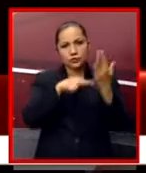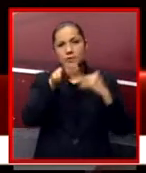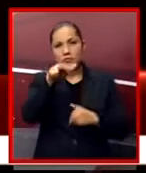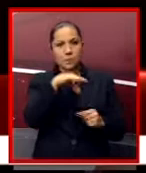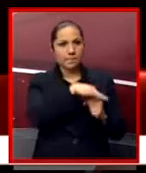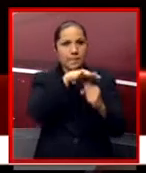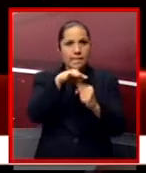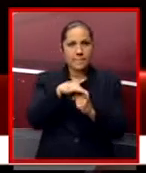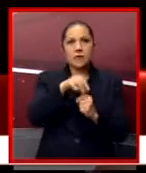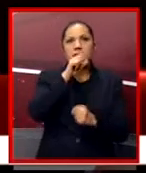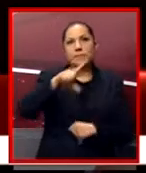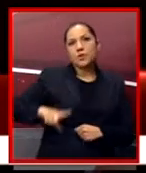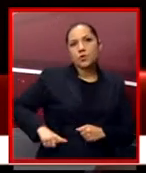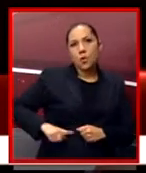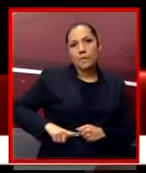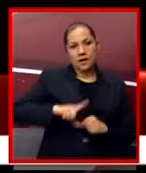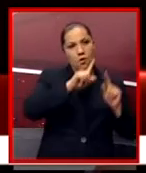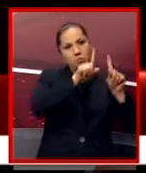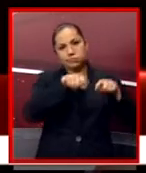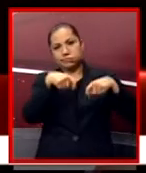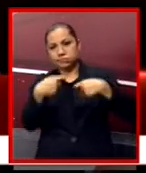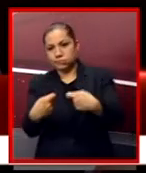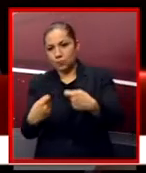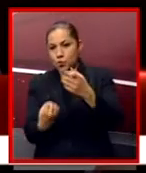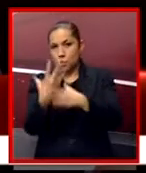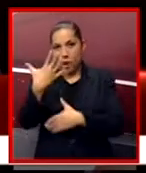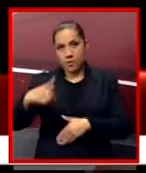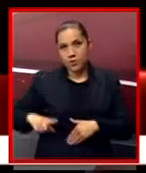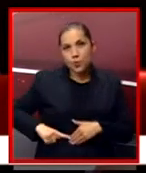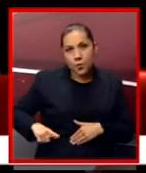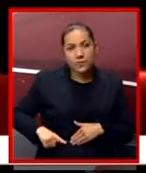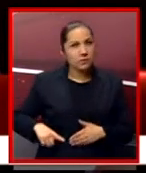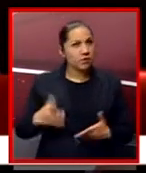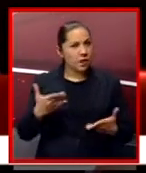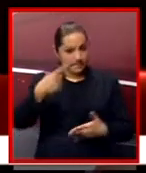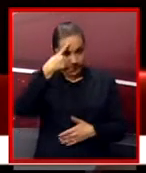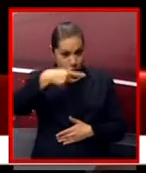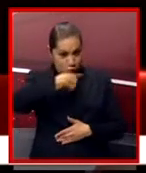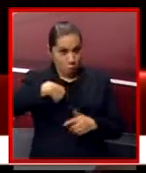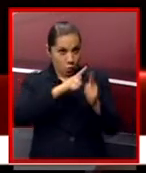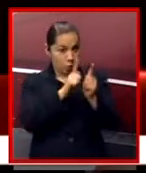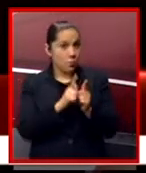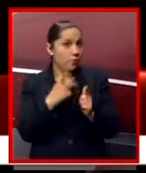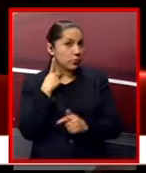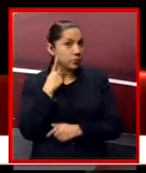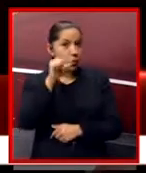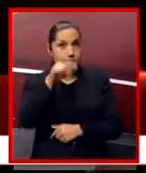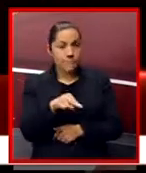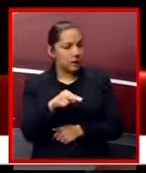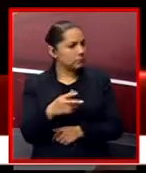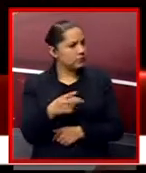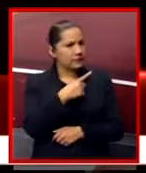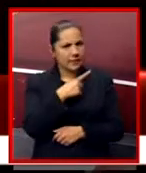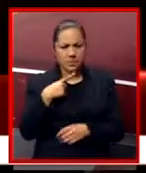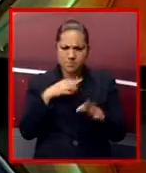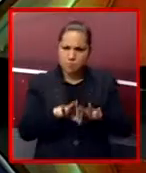del gobierno. Y para Acción Nacional es irreductible que se protejan y blinden los programas